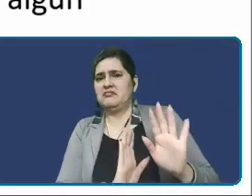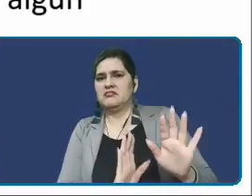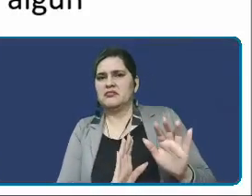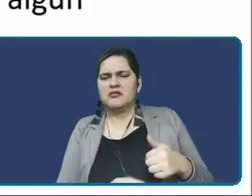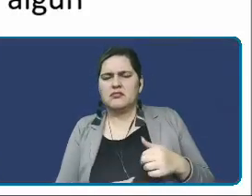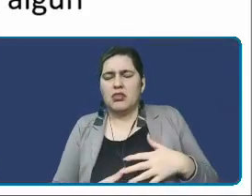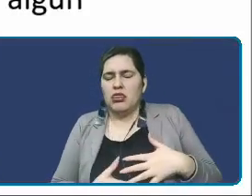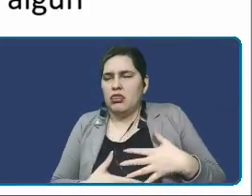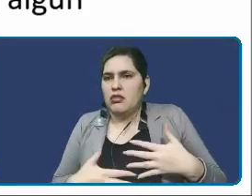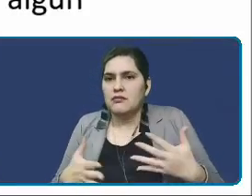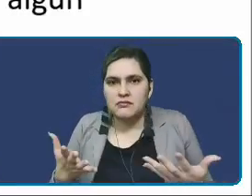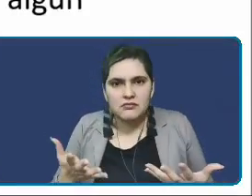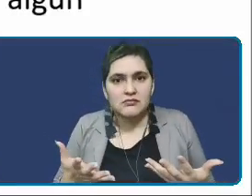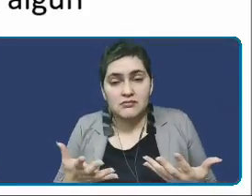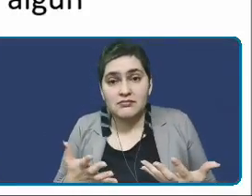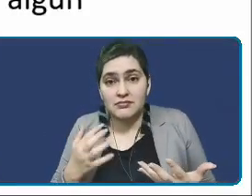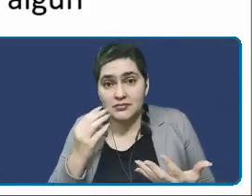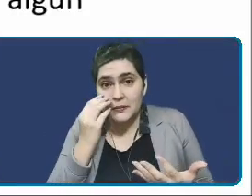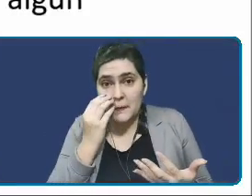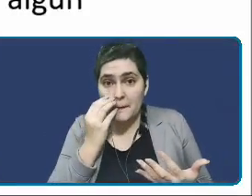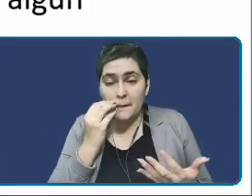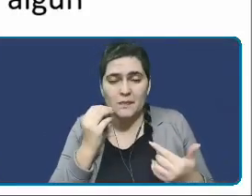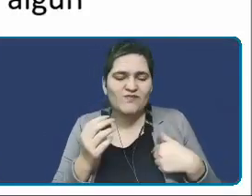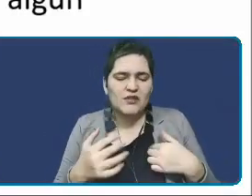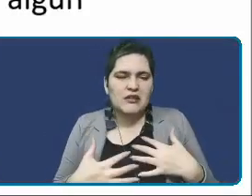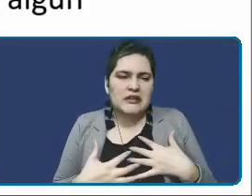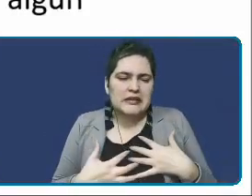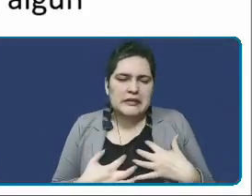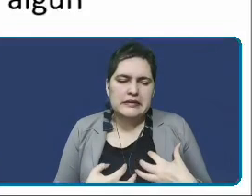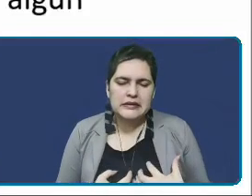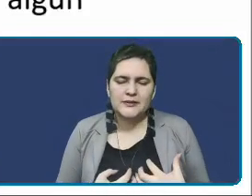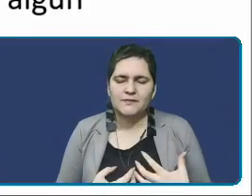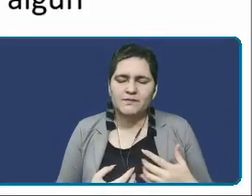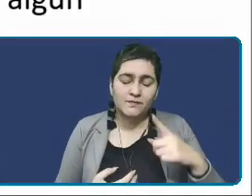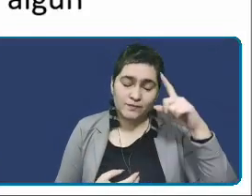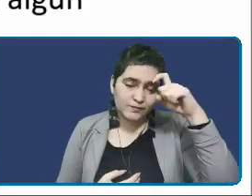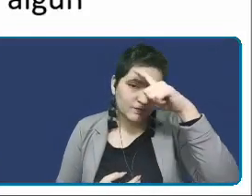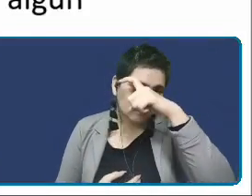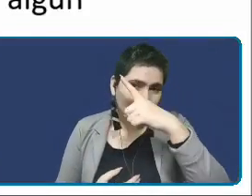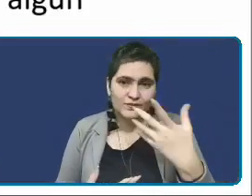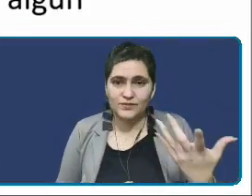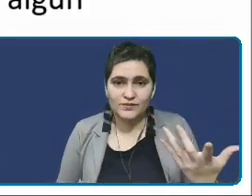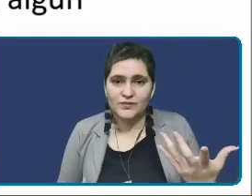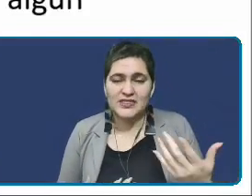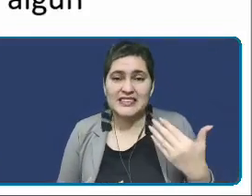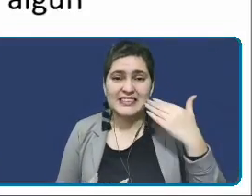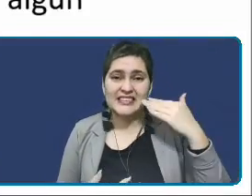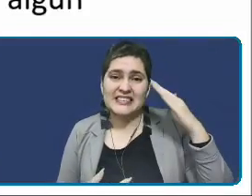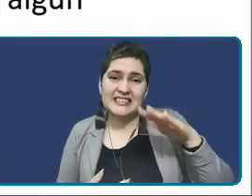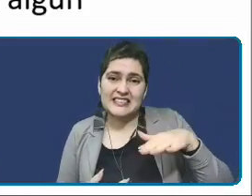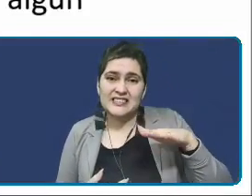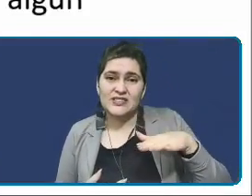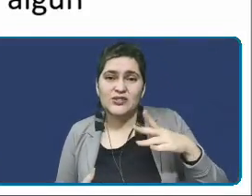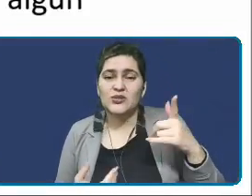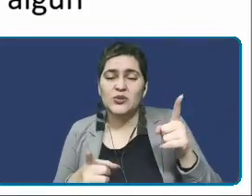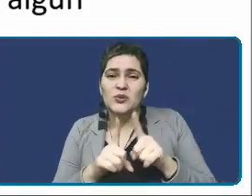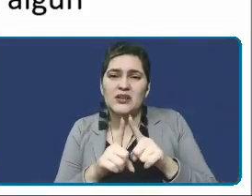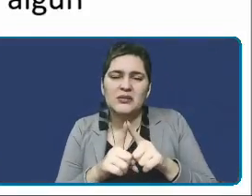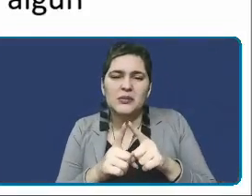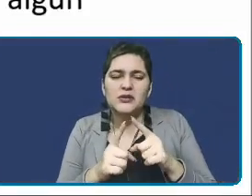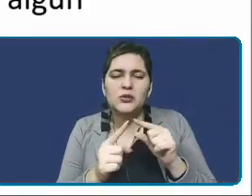mucho, y eso provoca frustración. Entonces, no solamente para el niño es el establecer pequeñas metas